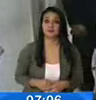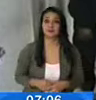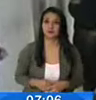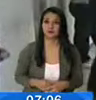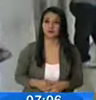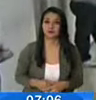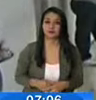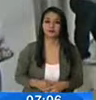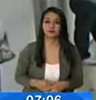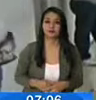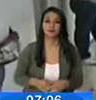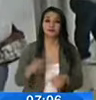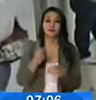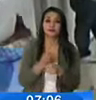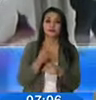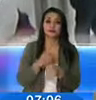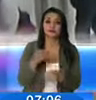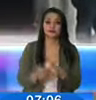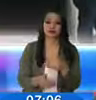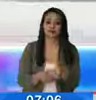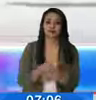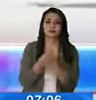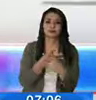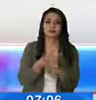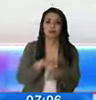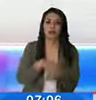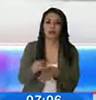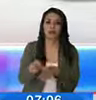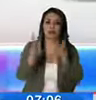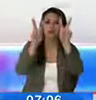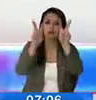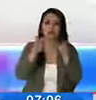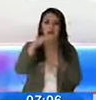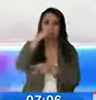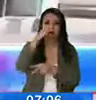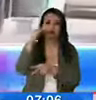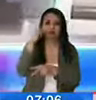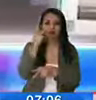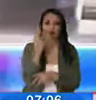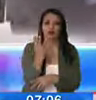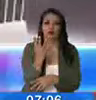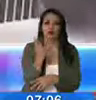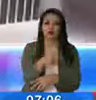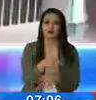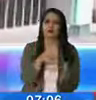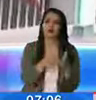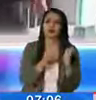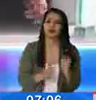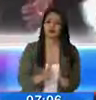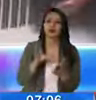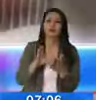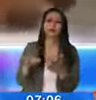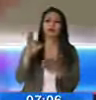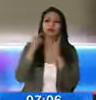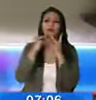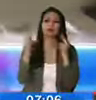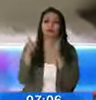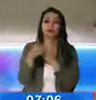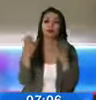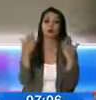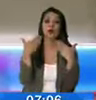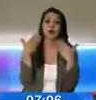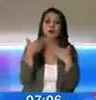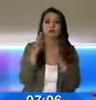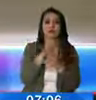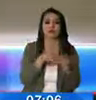Es el segundo proceso penal que se sigue por el presunto delito de violación a 4 estudiantes de un colegio fiscal. En este